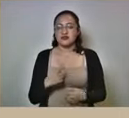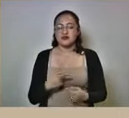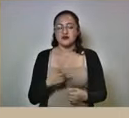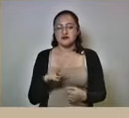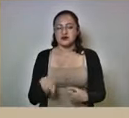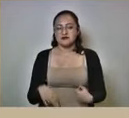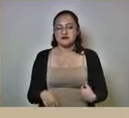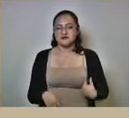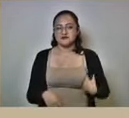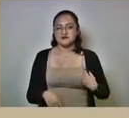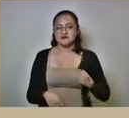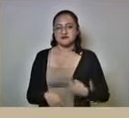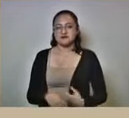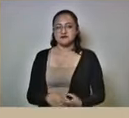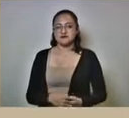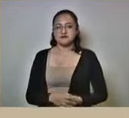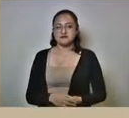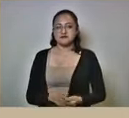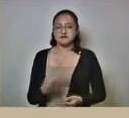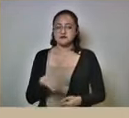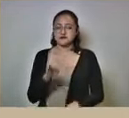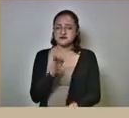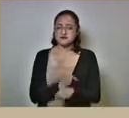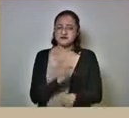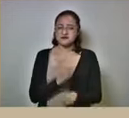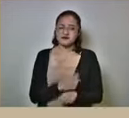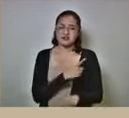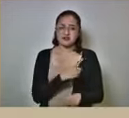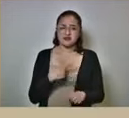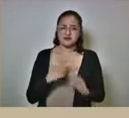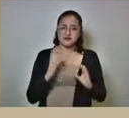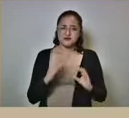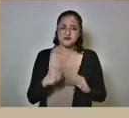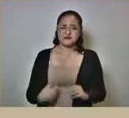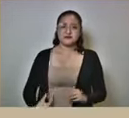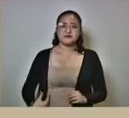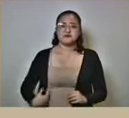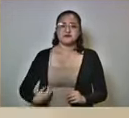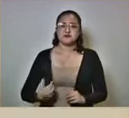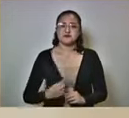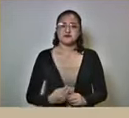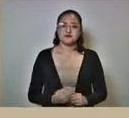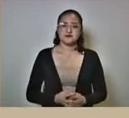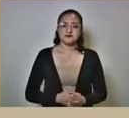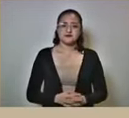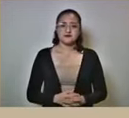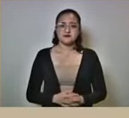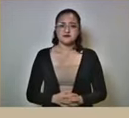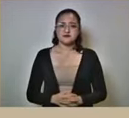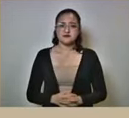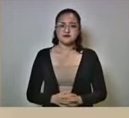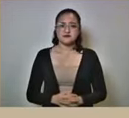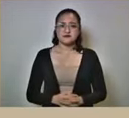nunca. Pero hoy, sobre todo, se debe ser cuidadoso en todo ello.